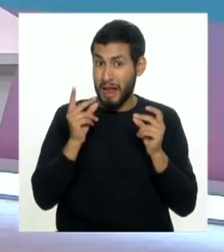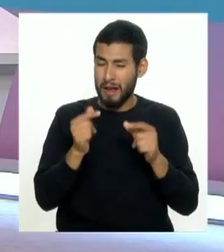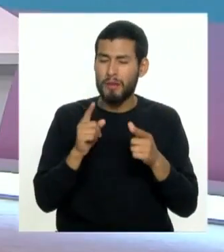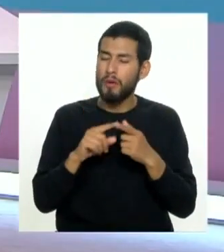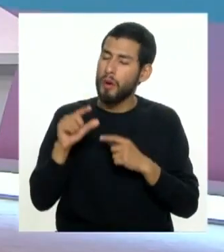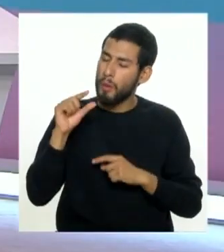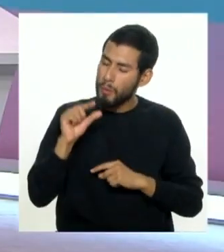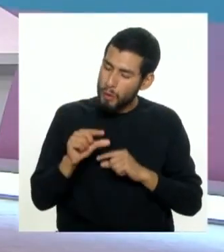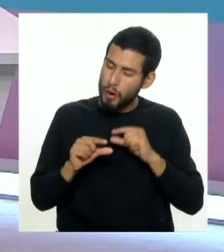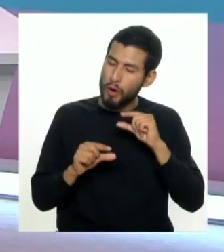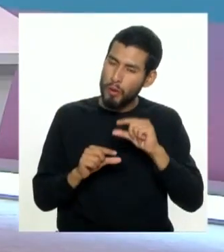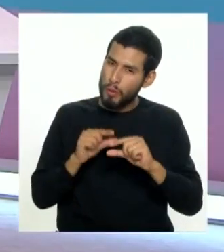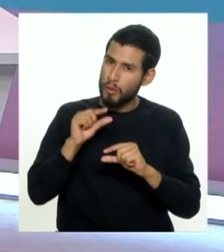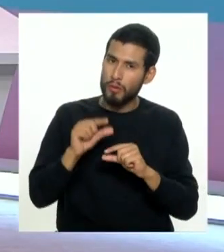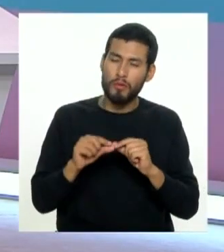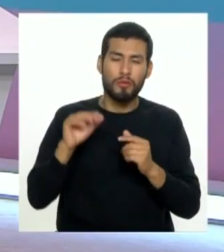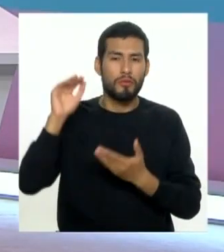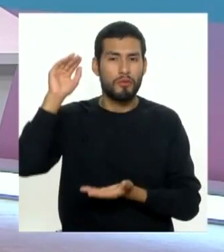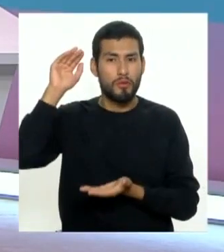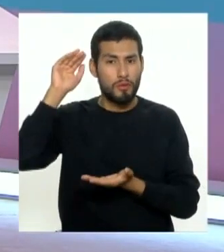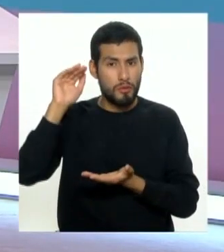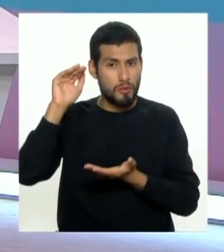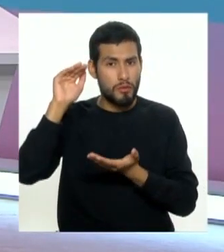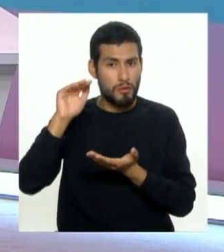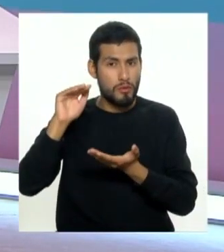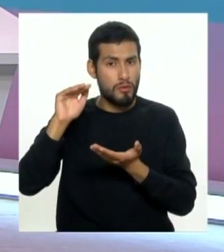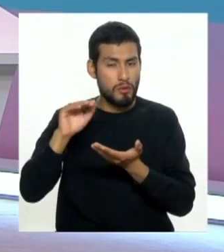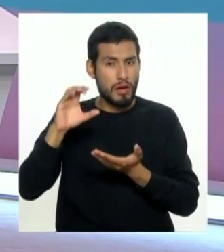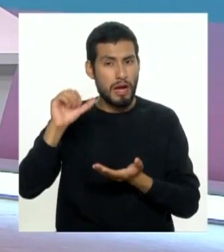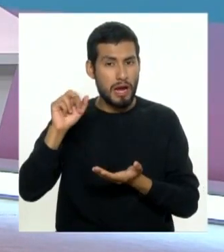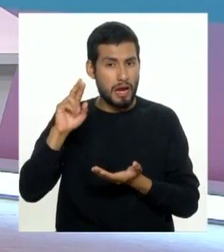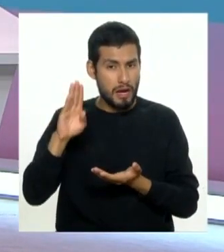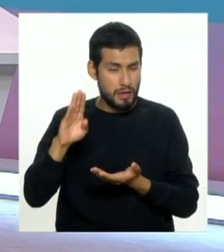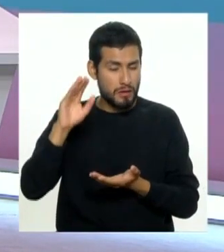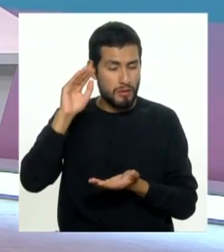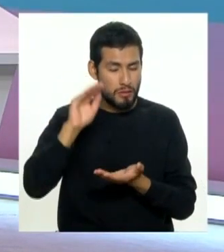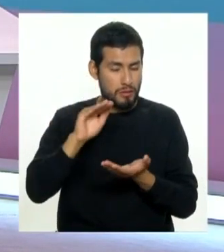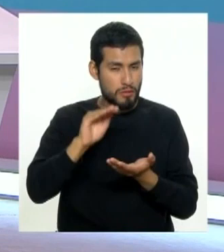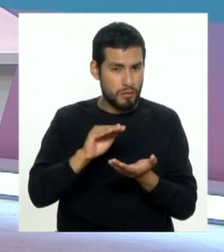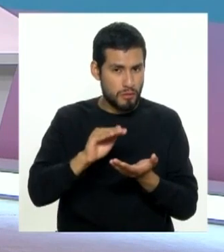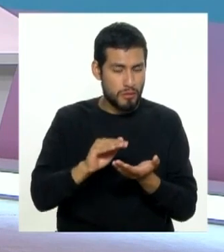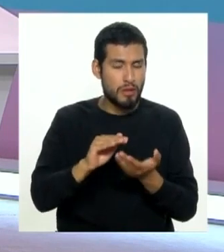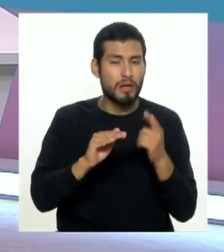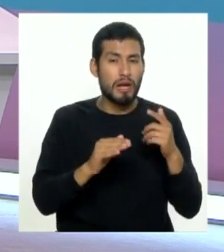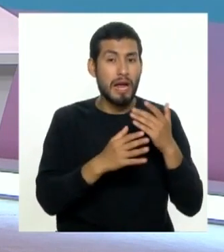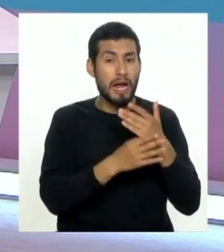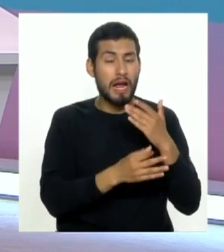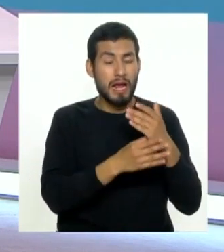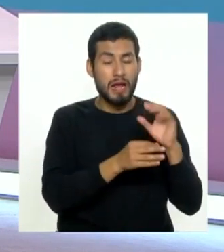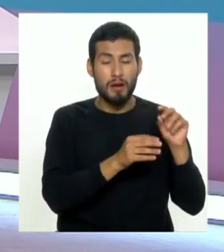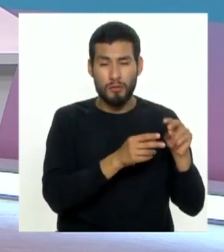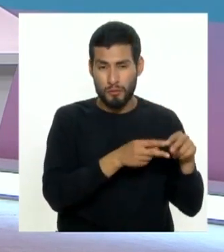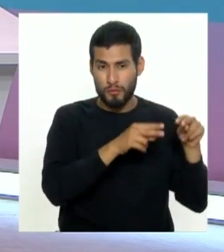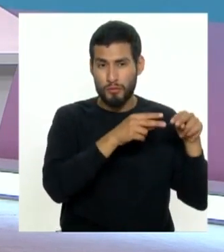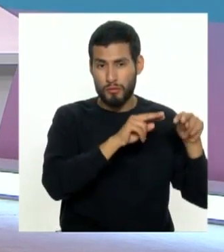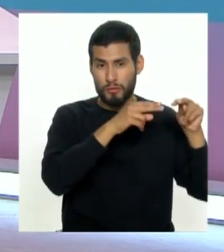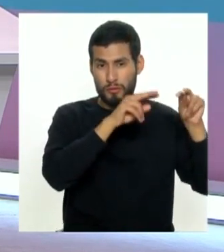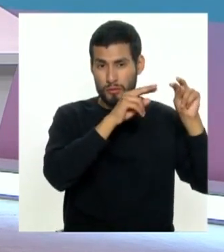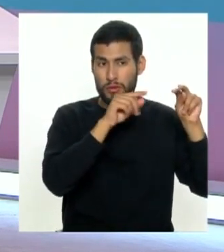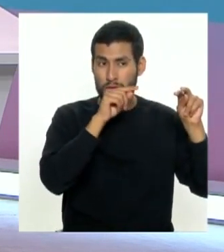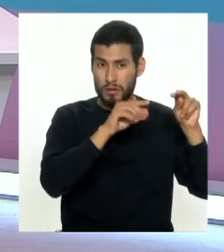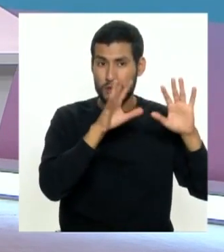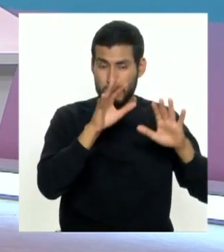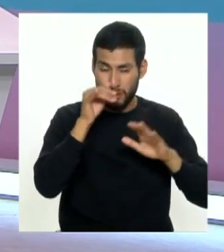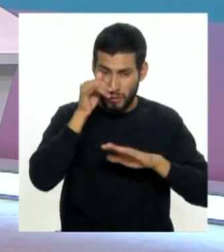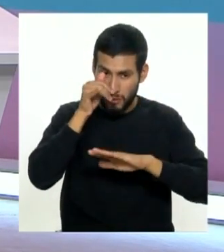progresivo. Entonces vamos retirando los carbohidratos, vamos implementando alimentos ricos en grasa. Y ahí paramos y la cámara